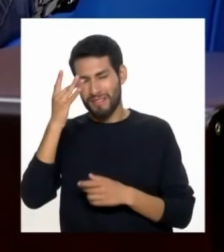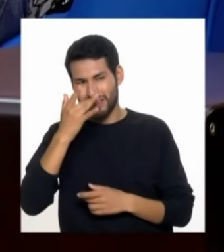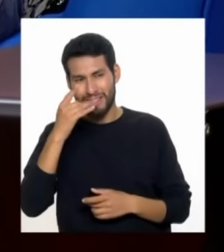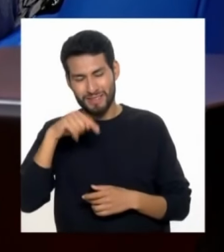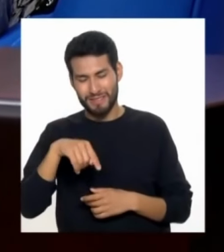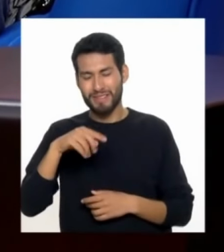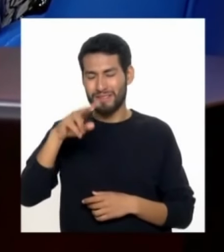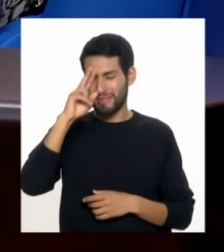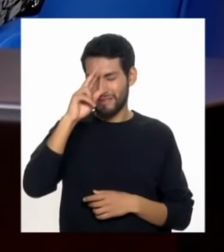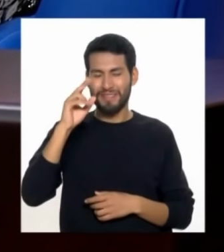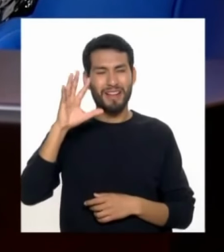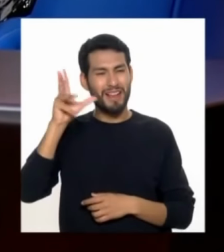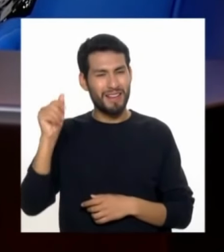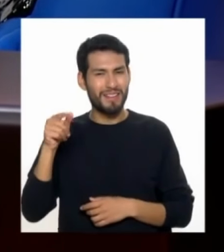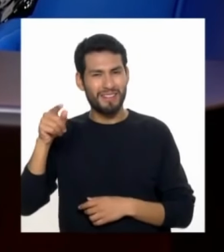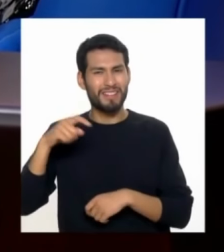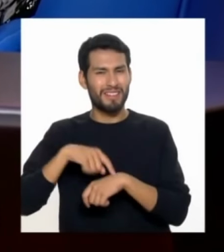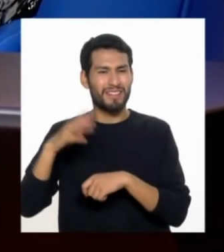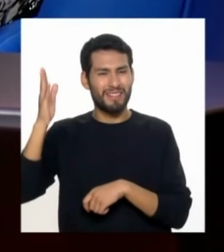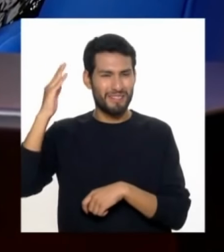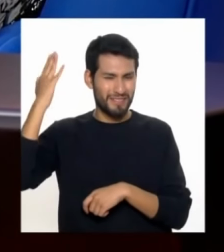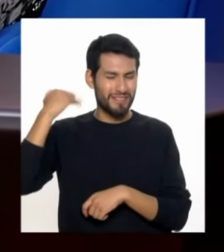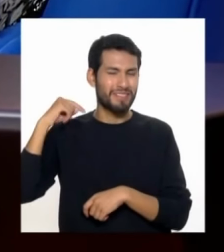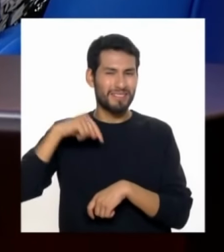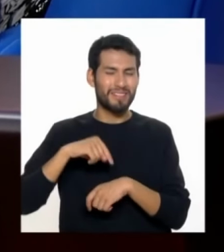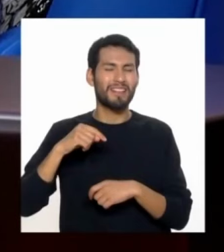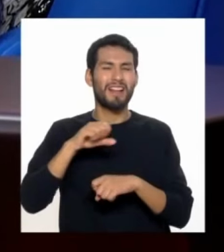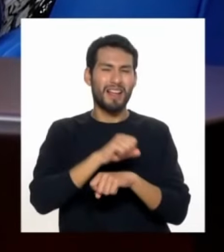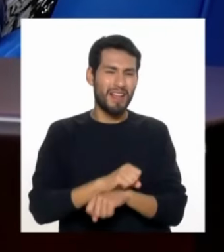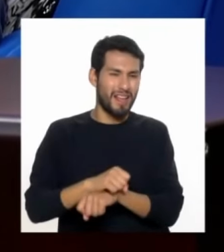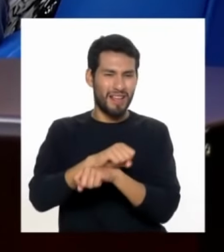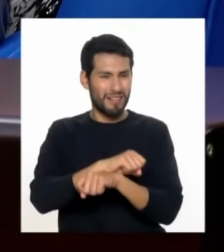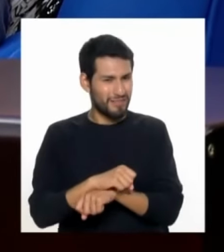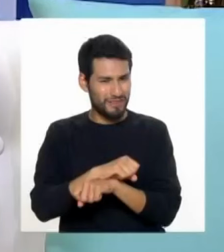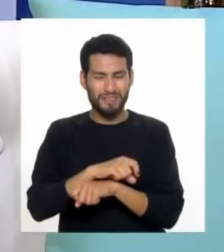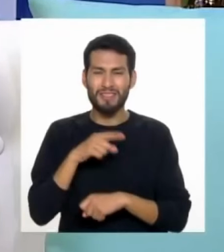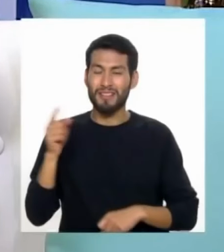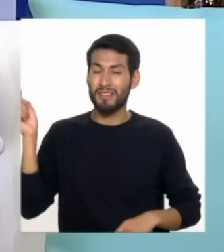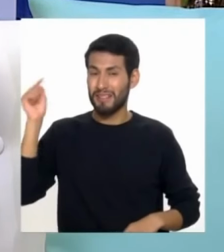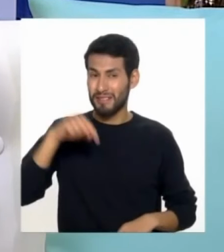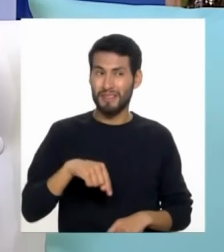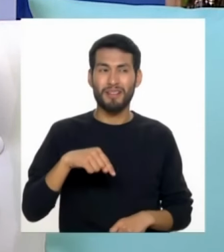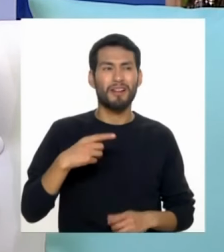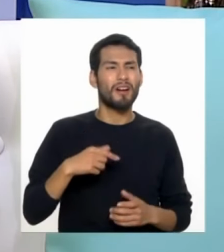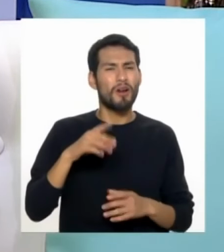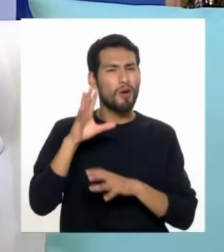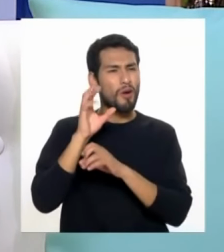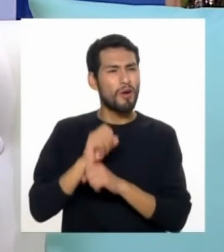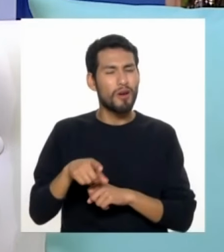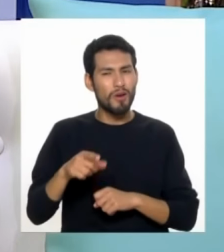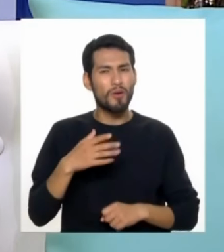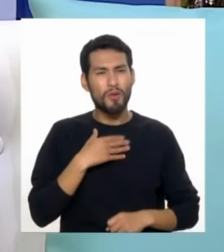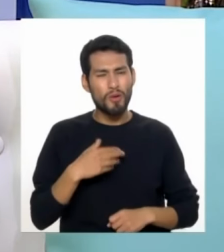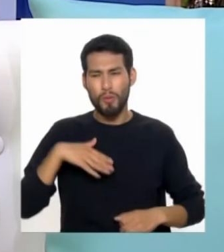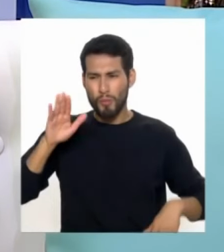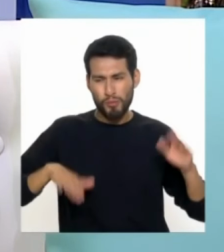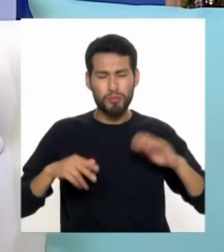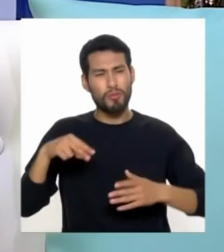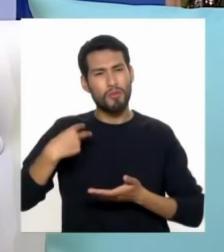Perú, en la época pues, de la esclavitud. Ellos llegaron acá con la costumbre de percutir, danzar y